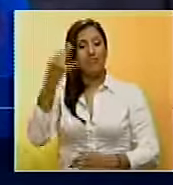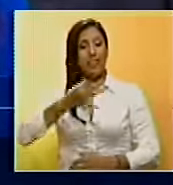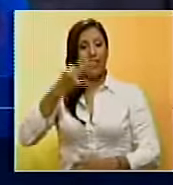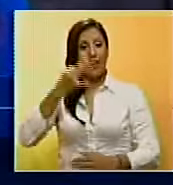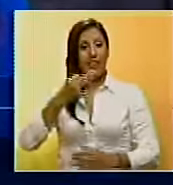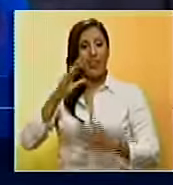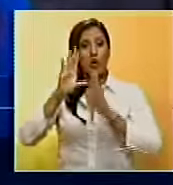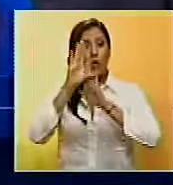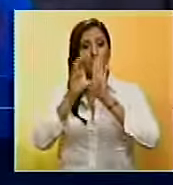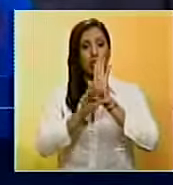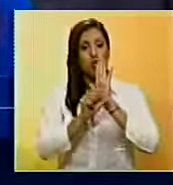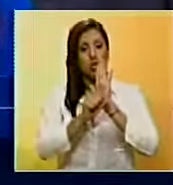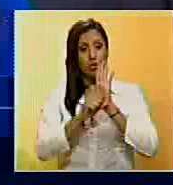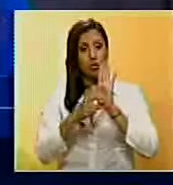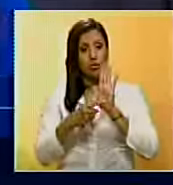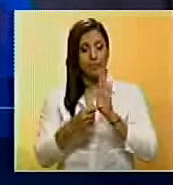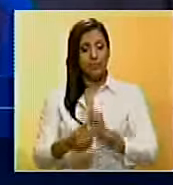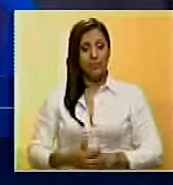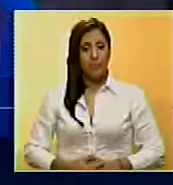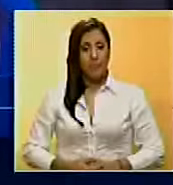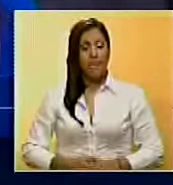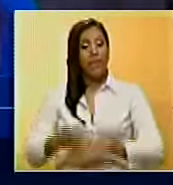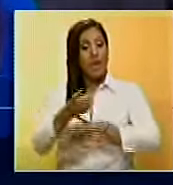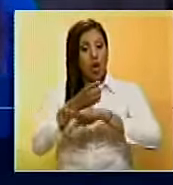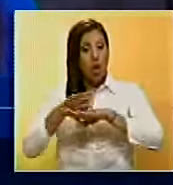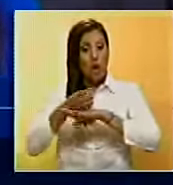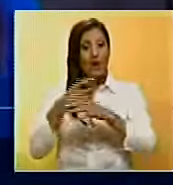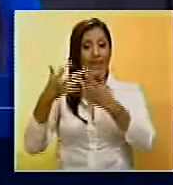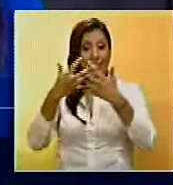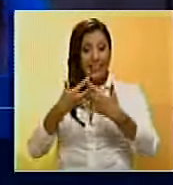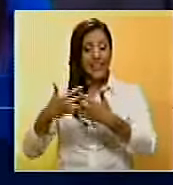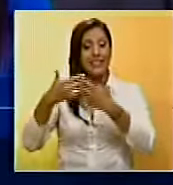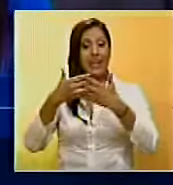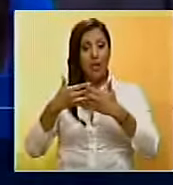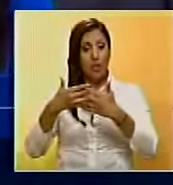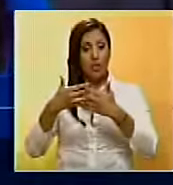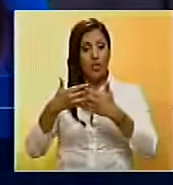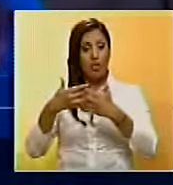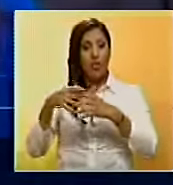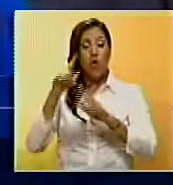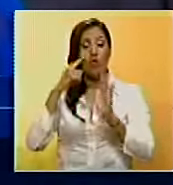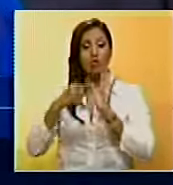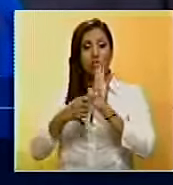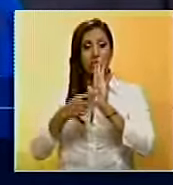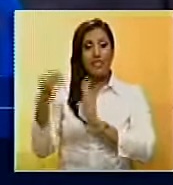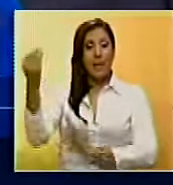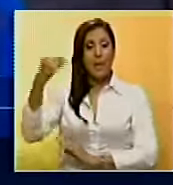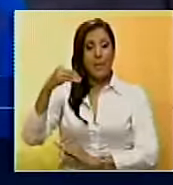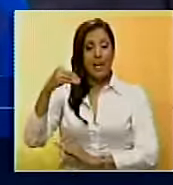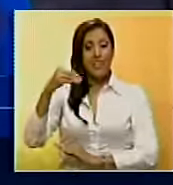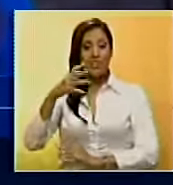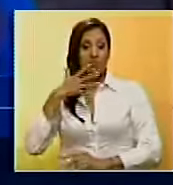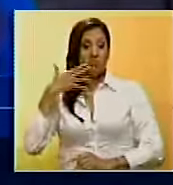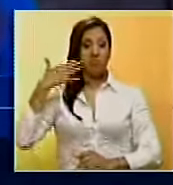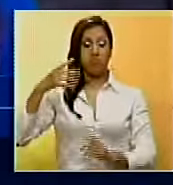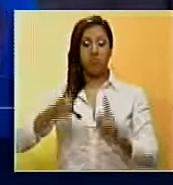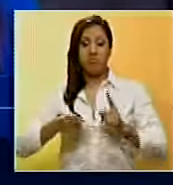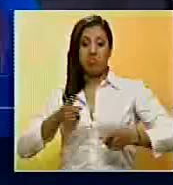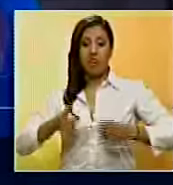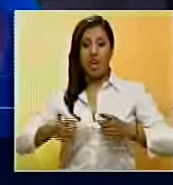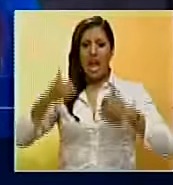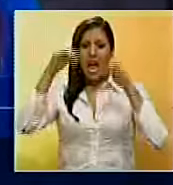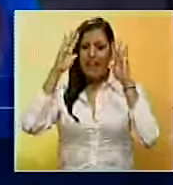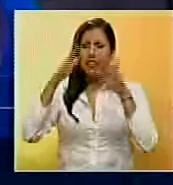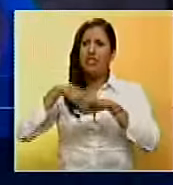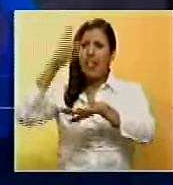legítimas y constitucionales. El gobierno estadounidense, en una muestra más de su arrogancia, ha